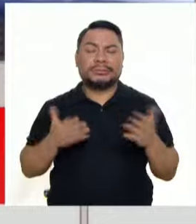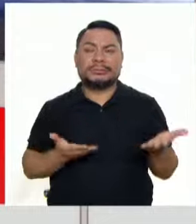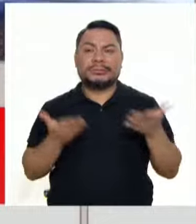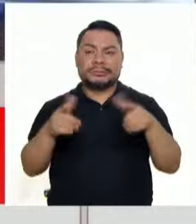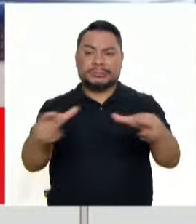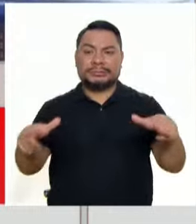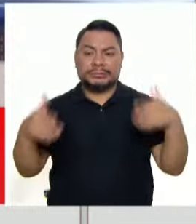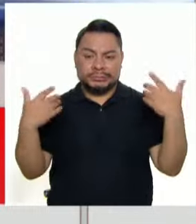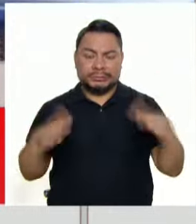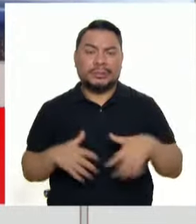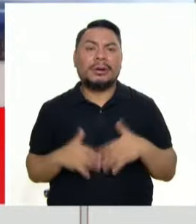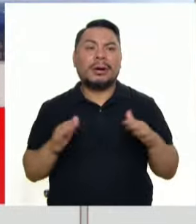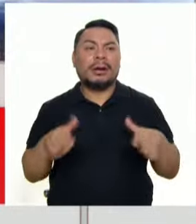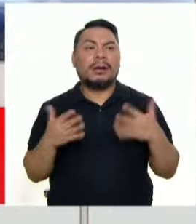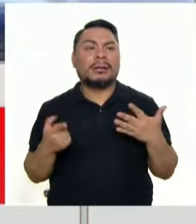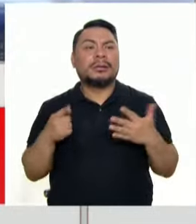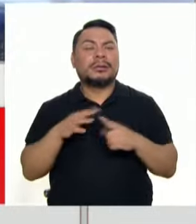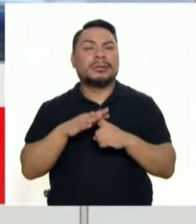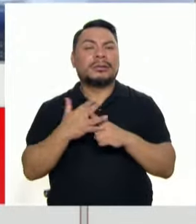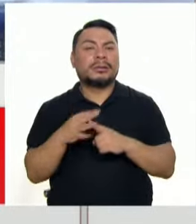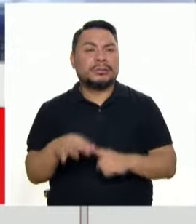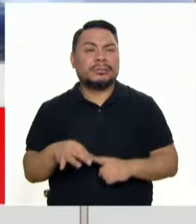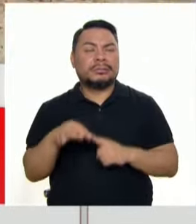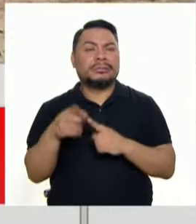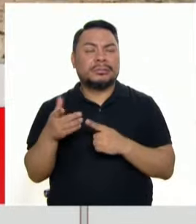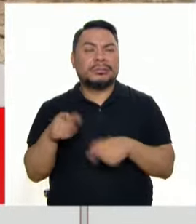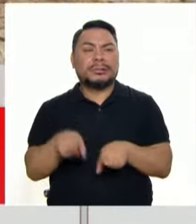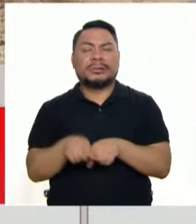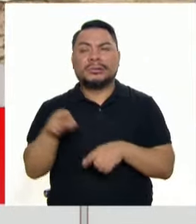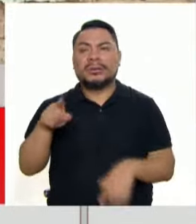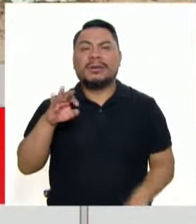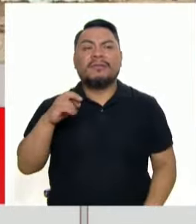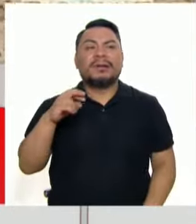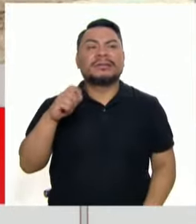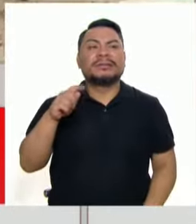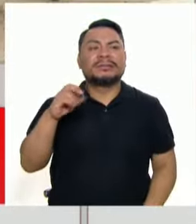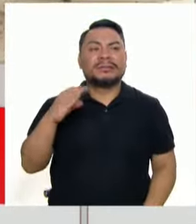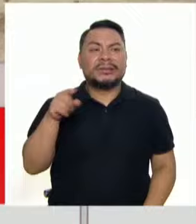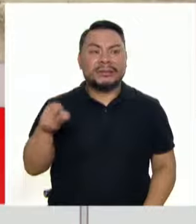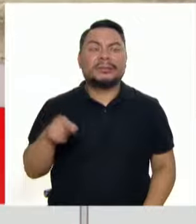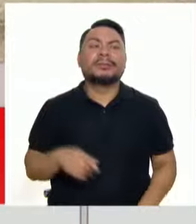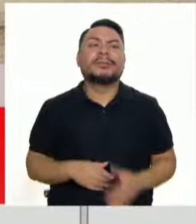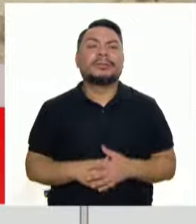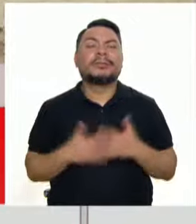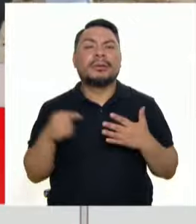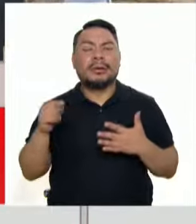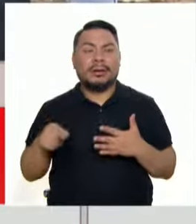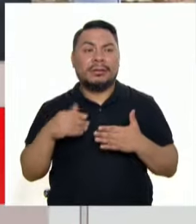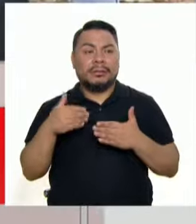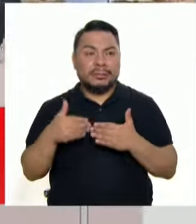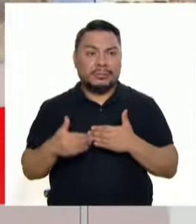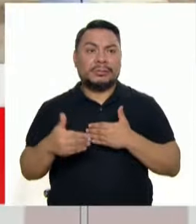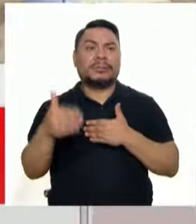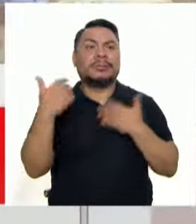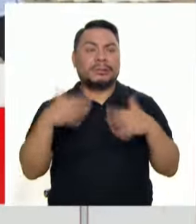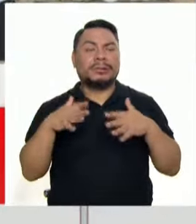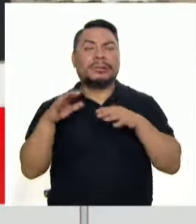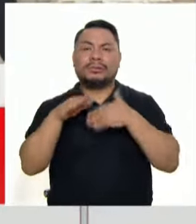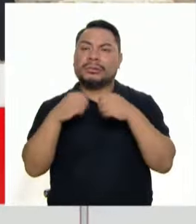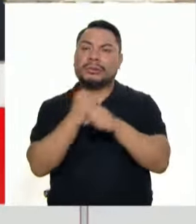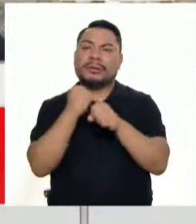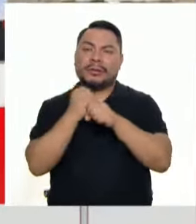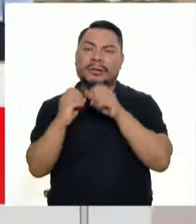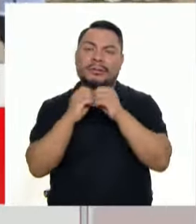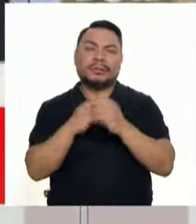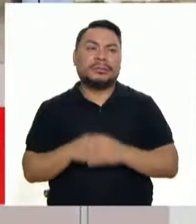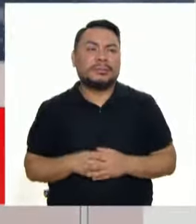de terreno. Hay una situación especial de fast track, ¿no? Entonces, que en la marcha se ejecuta todo el trabajo.